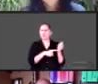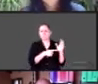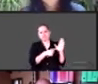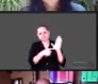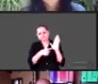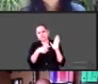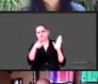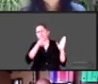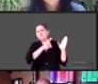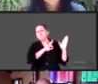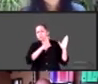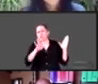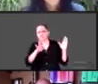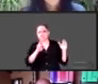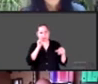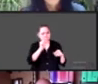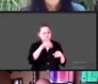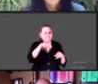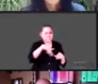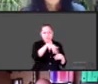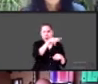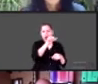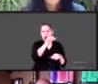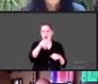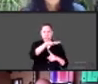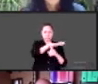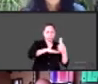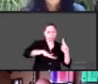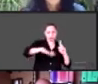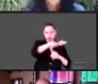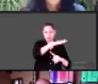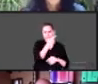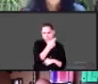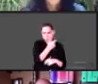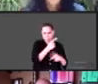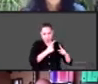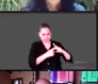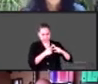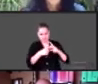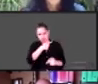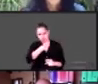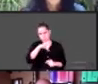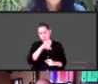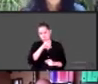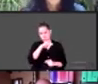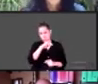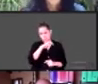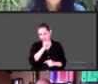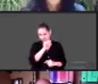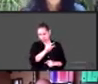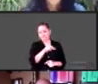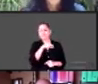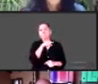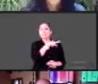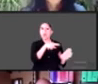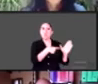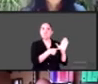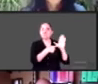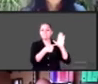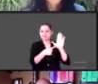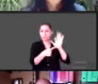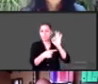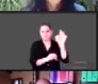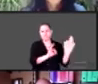módulo de condiciones socioeconómicas que nosotros también estimamos por parte de Coneval, pueden observar el porcentaje de la población,